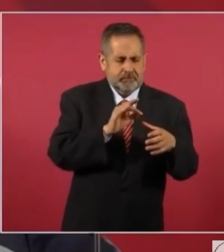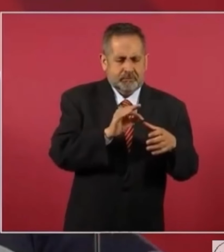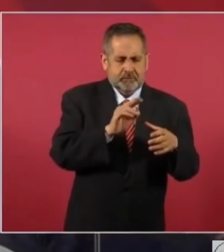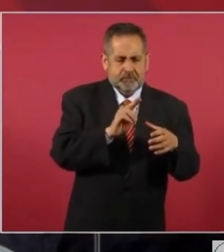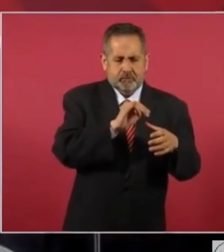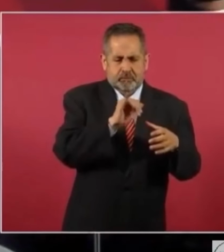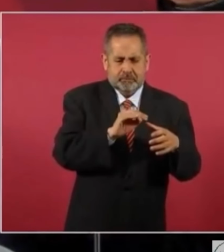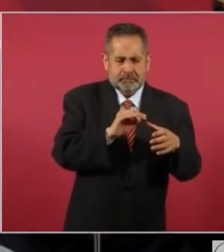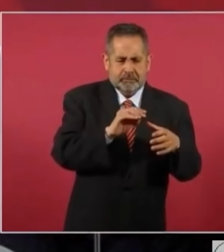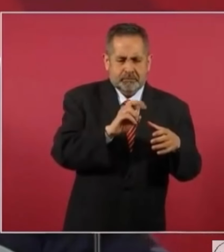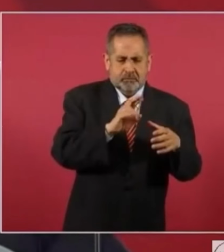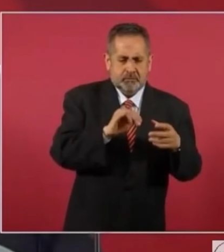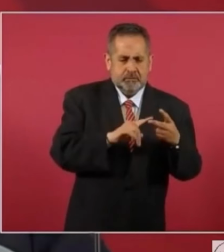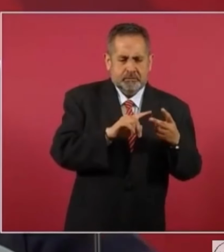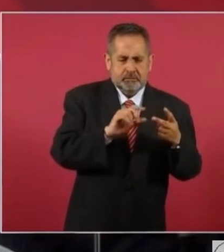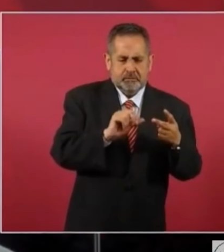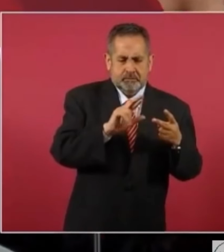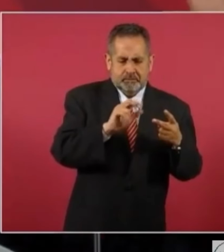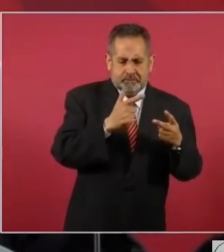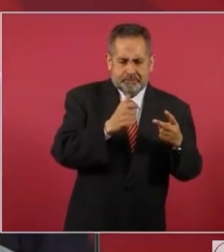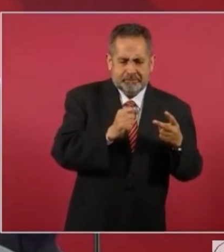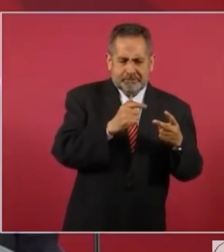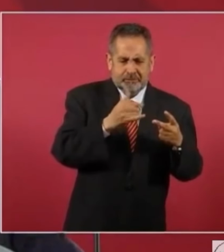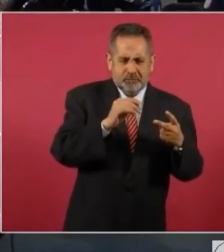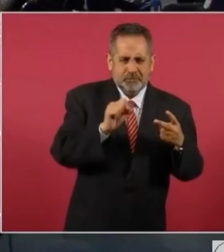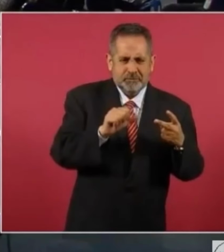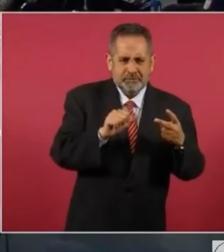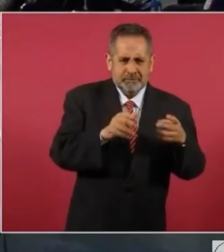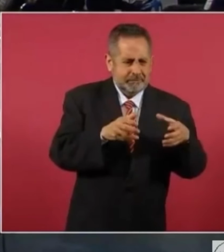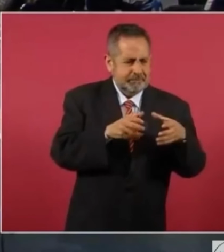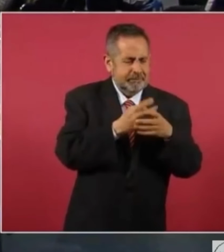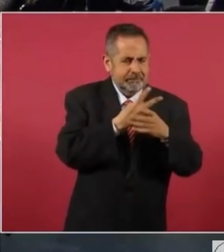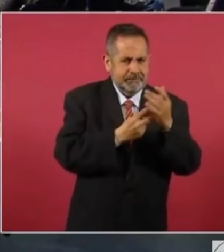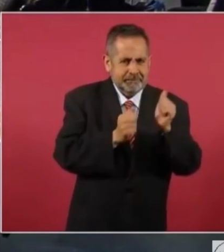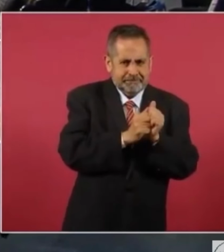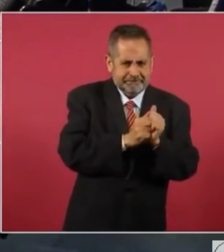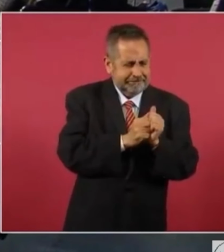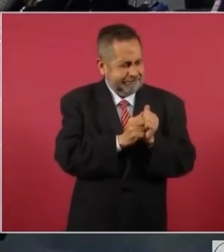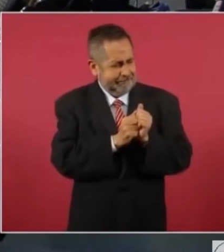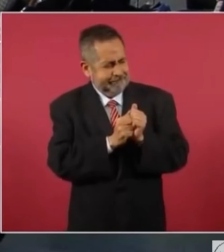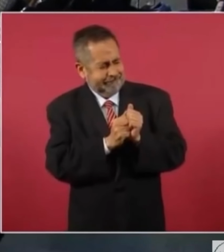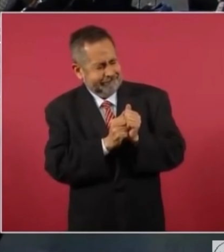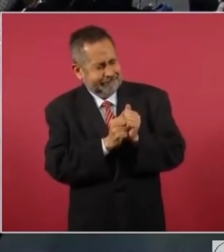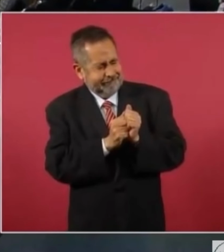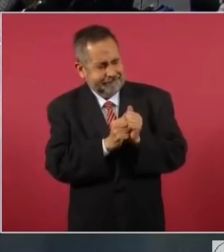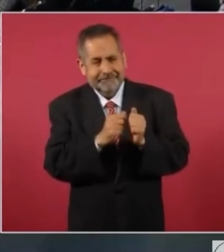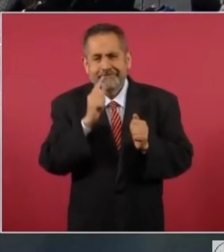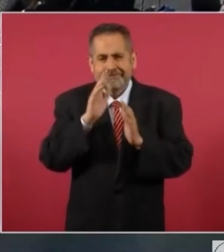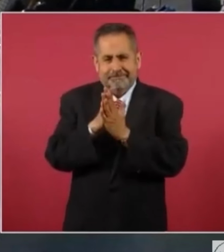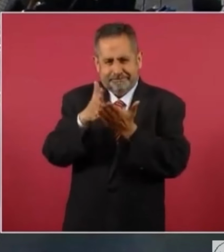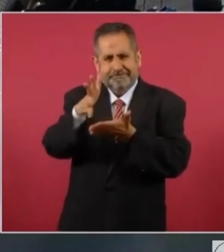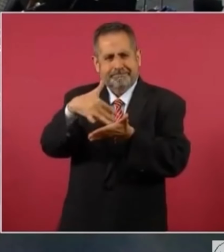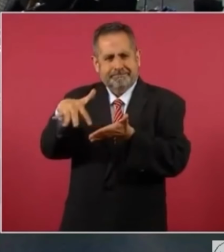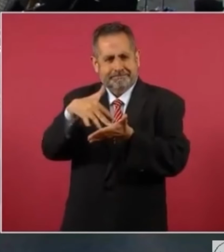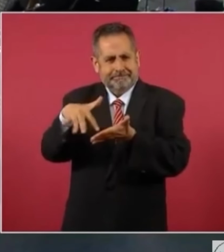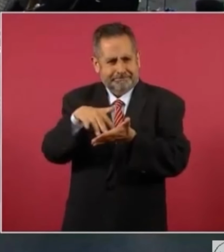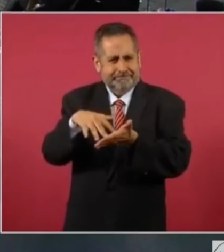Fujimori-Vargas Llosa. Ahí les recomiendo que lean el libro de Vargas